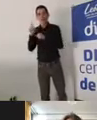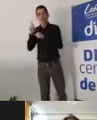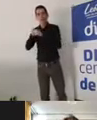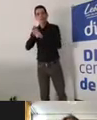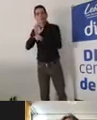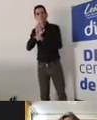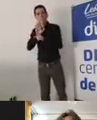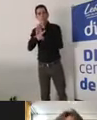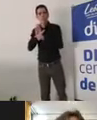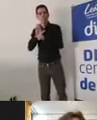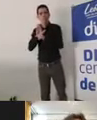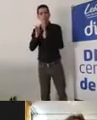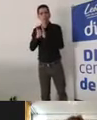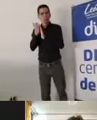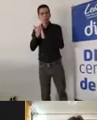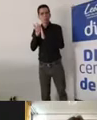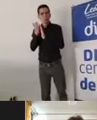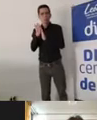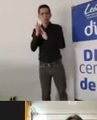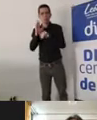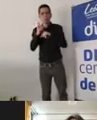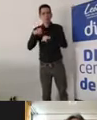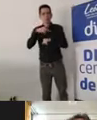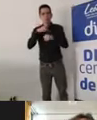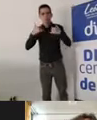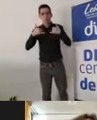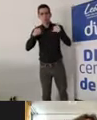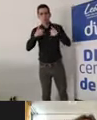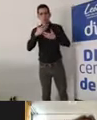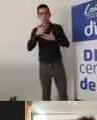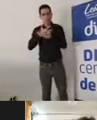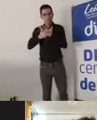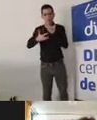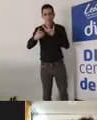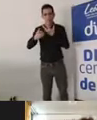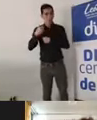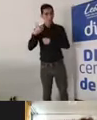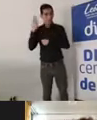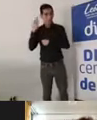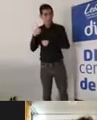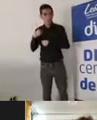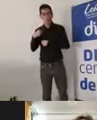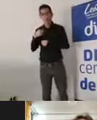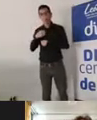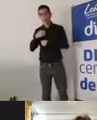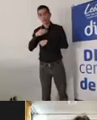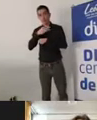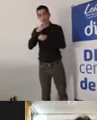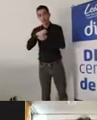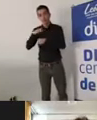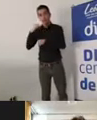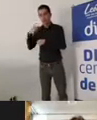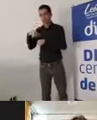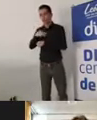reconocemos, hay empatía generacional. Lo primero hay que entender es que los jóvenes cambian la dinámica del poder.